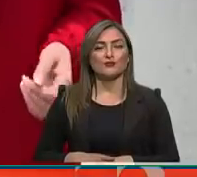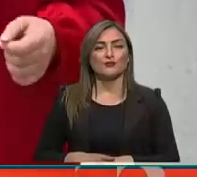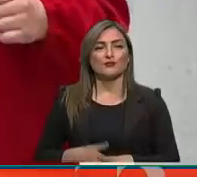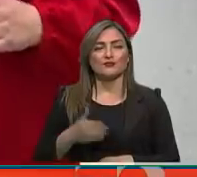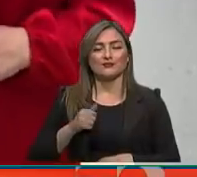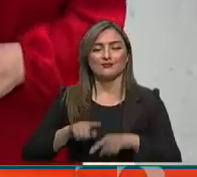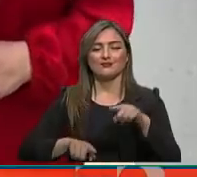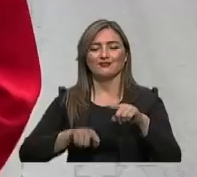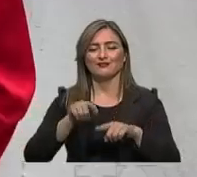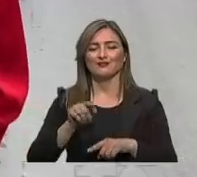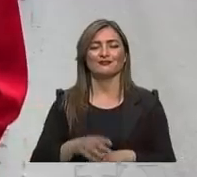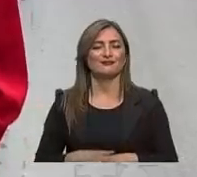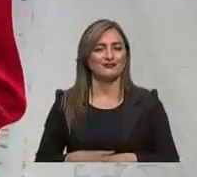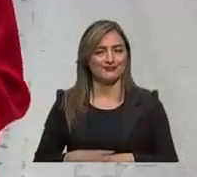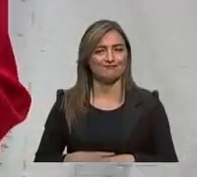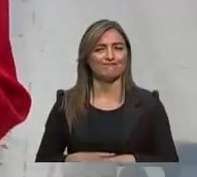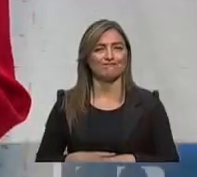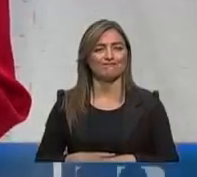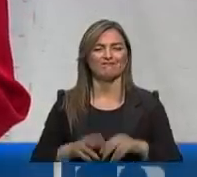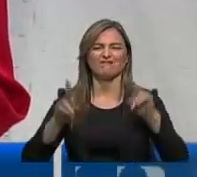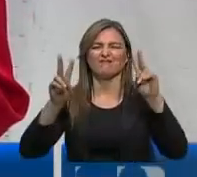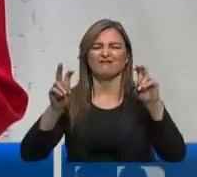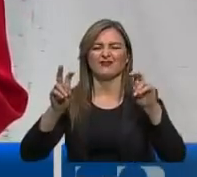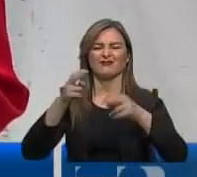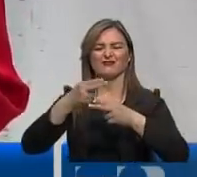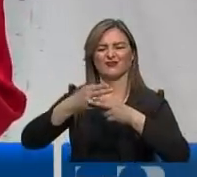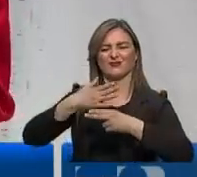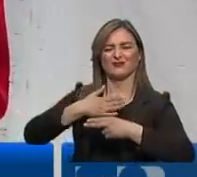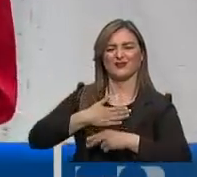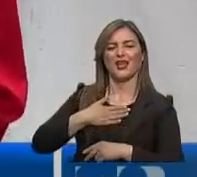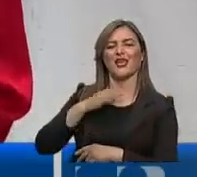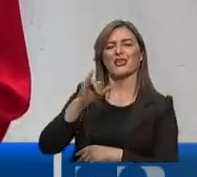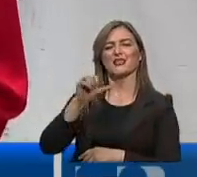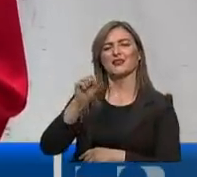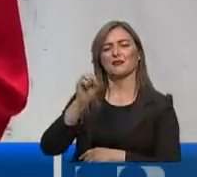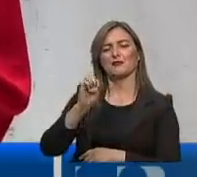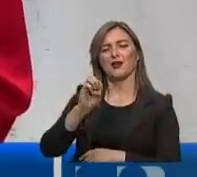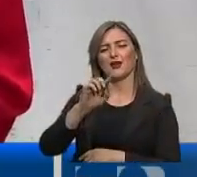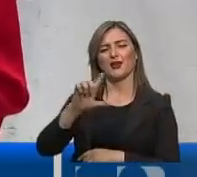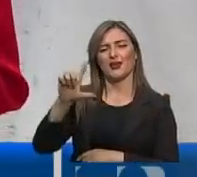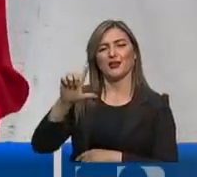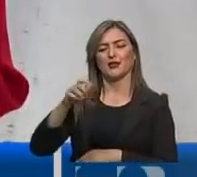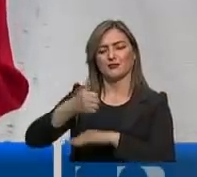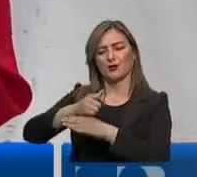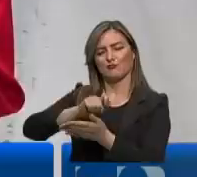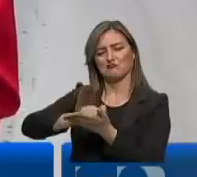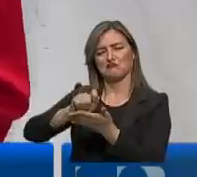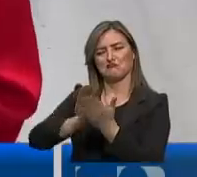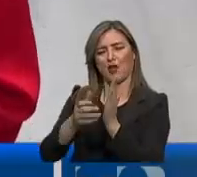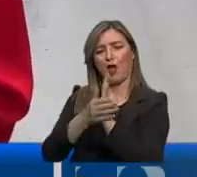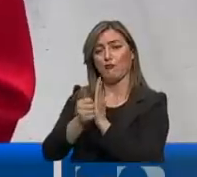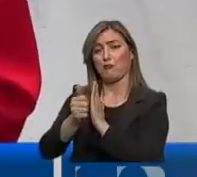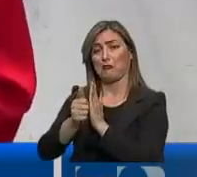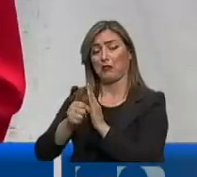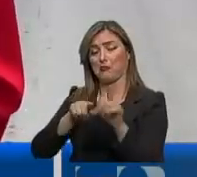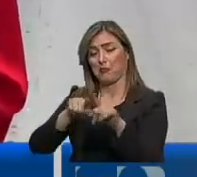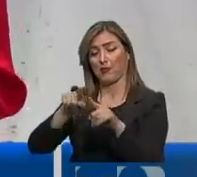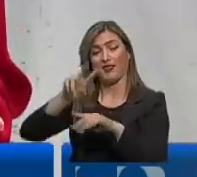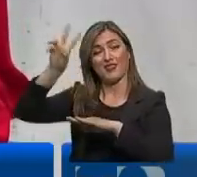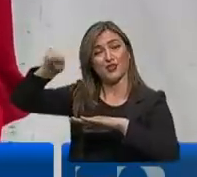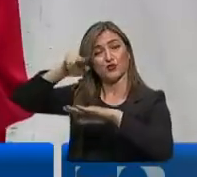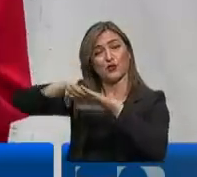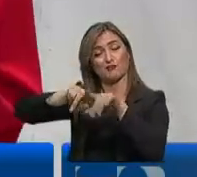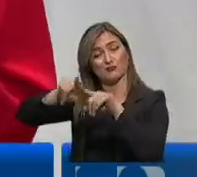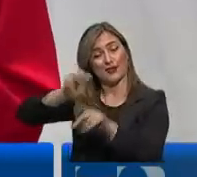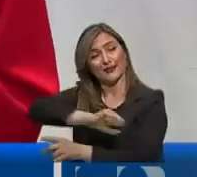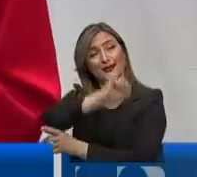¿Qué tal, amigos? Llámame Ismael es la obra literaria con el que la talentosa escritora lojana se llevó el primer puesto a nivel nacional